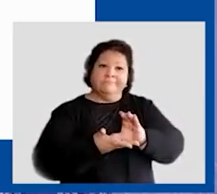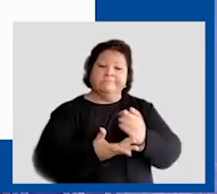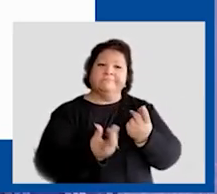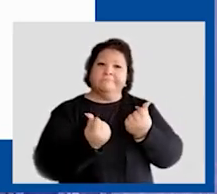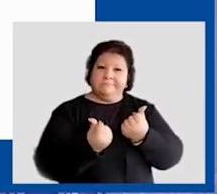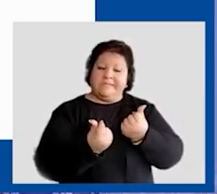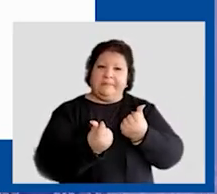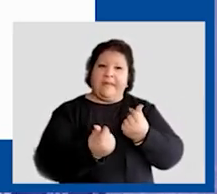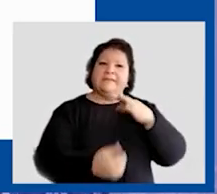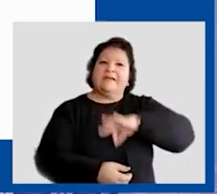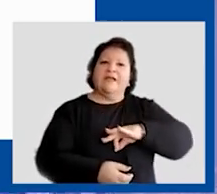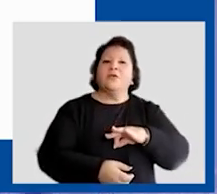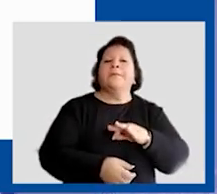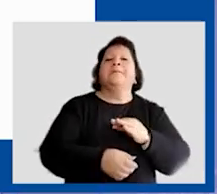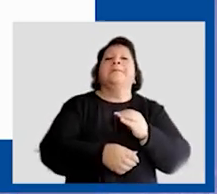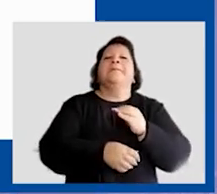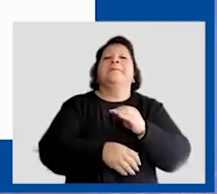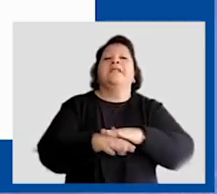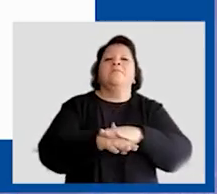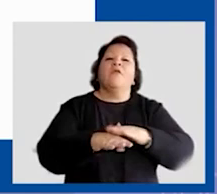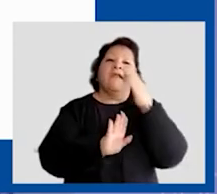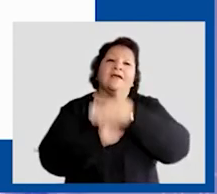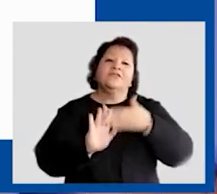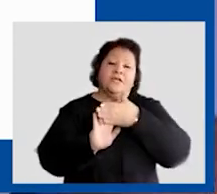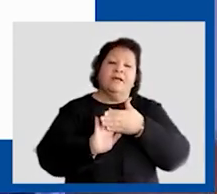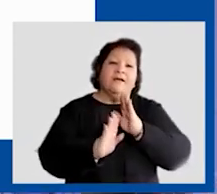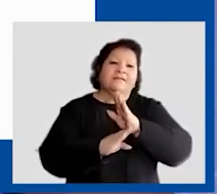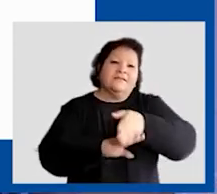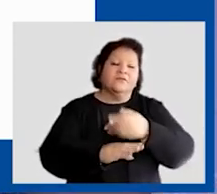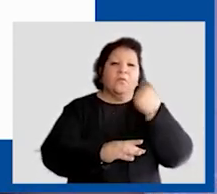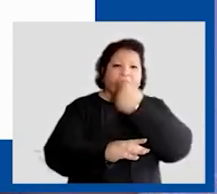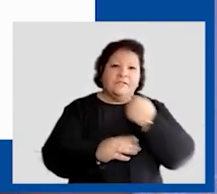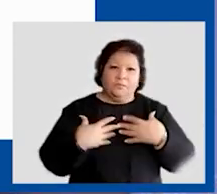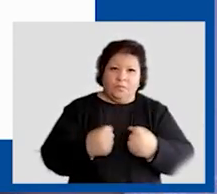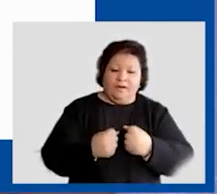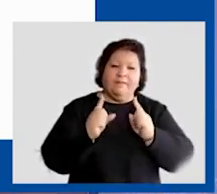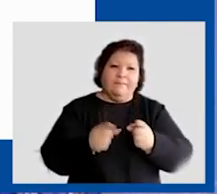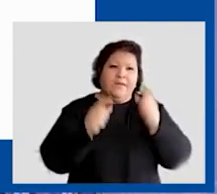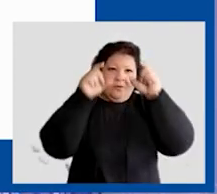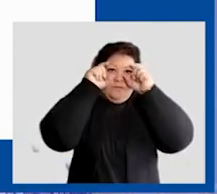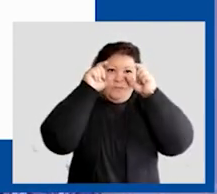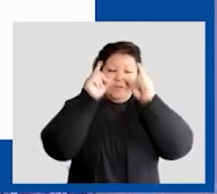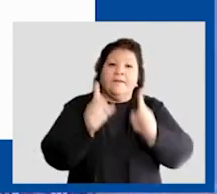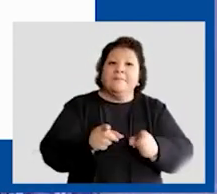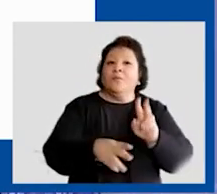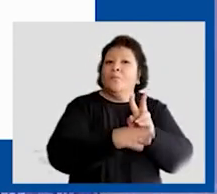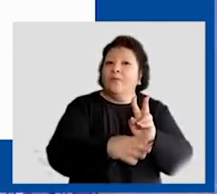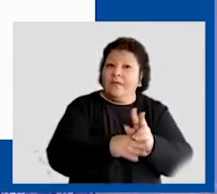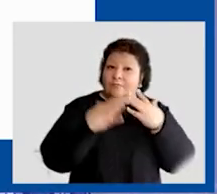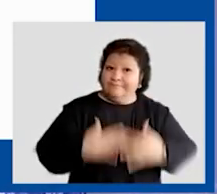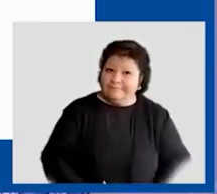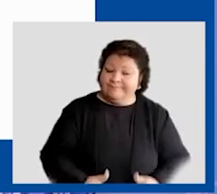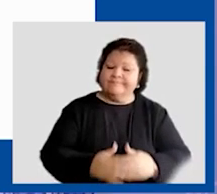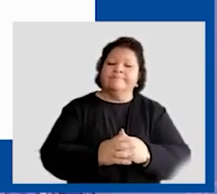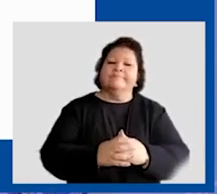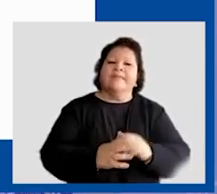duda esto tiene que ver sobre todo porque está jornales solidarios que por sorteo porque antes Uruguay trabaja dentro del mides era por sorteo acá se